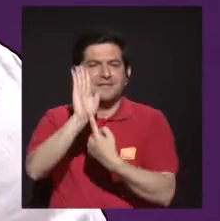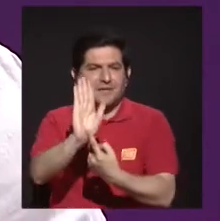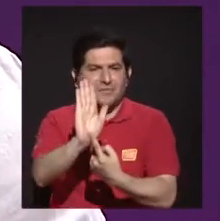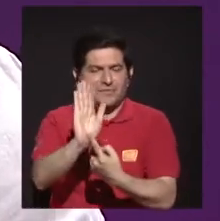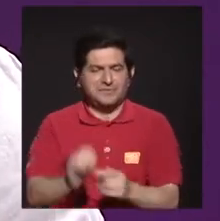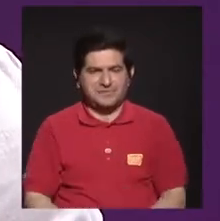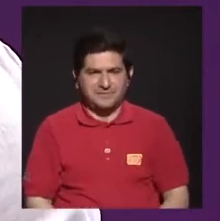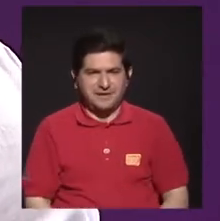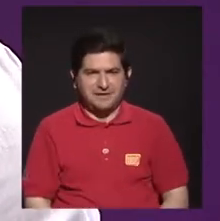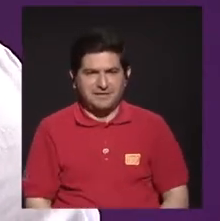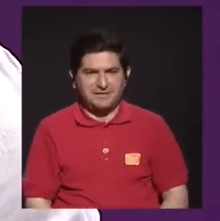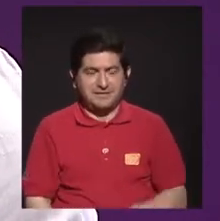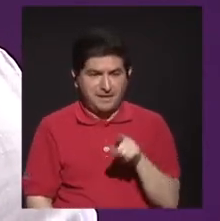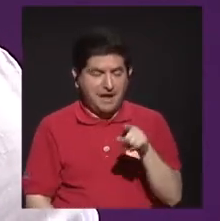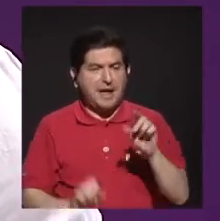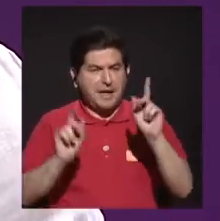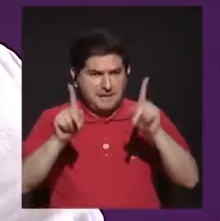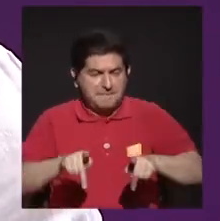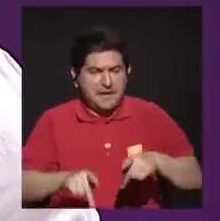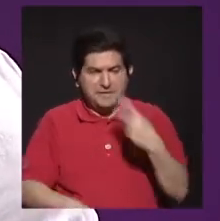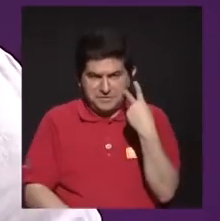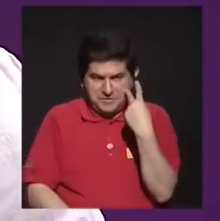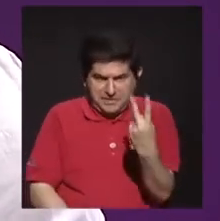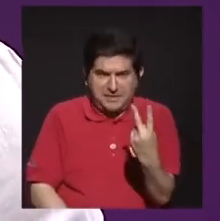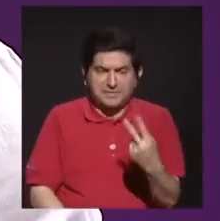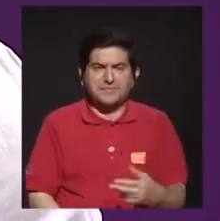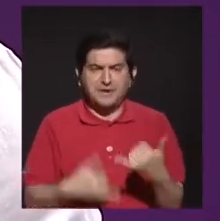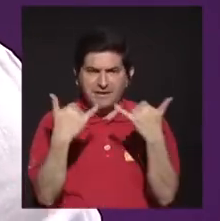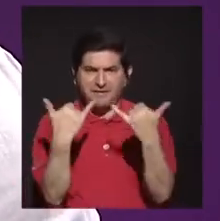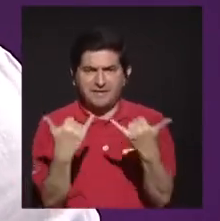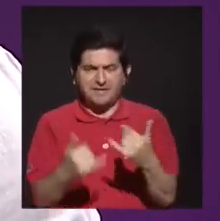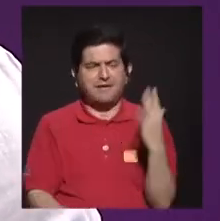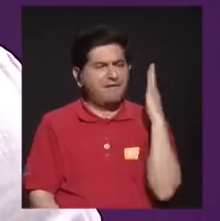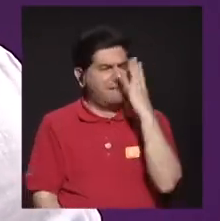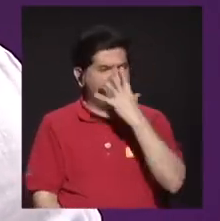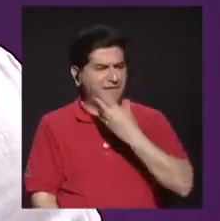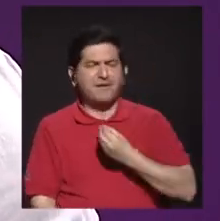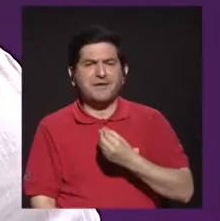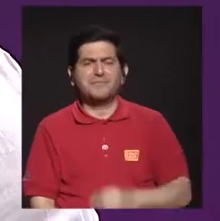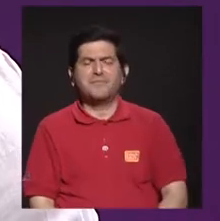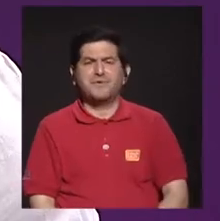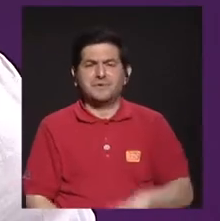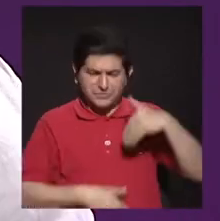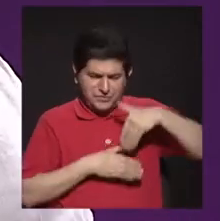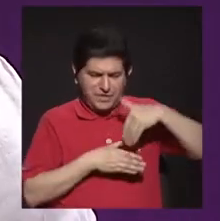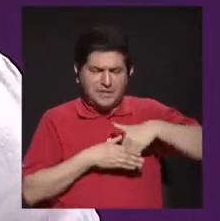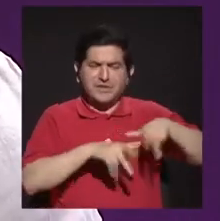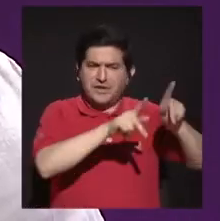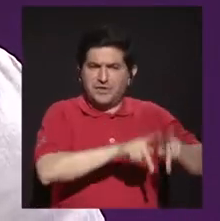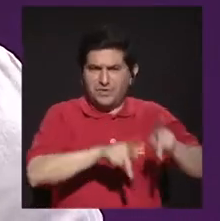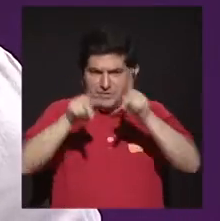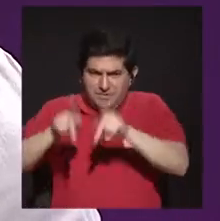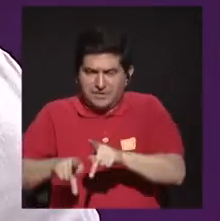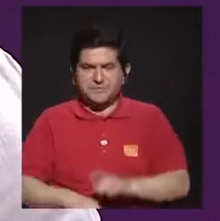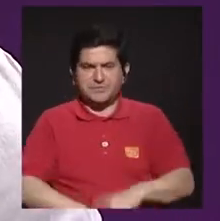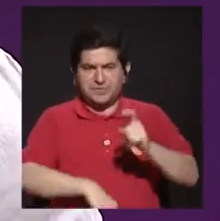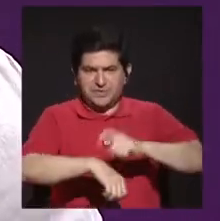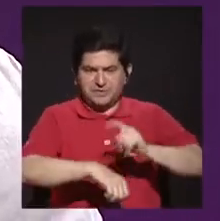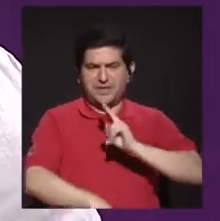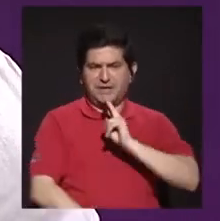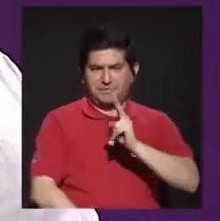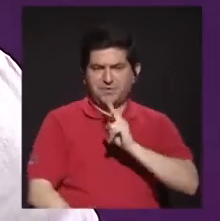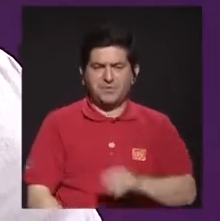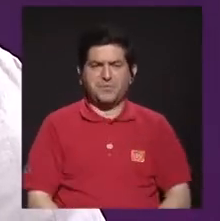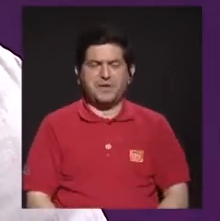para que viera la gente y las personas lo hermoso del interior de los seres humanos cuando realmente